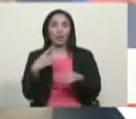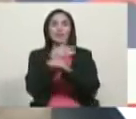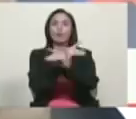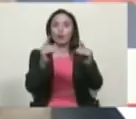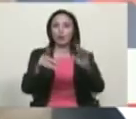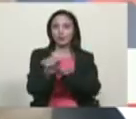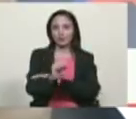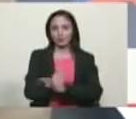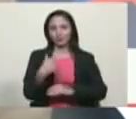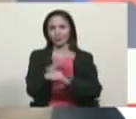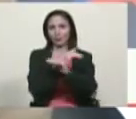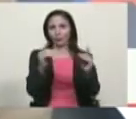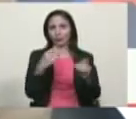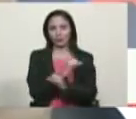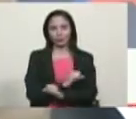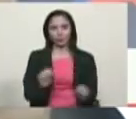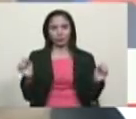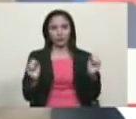La democracia de ellos.